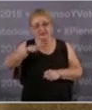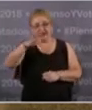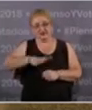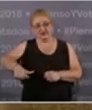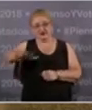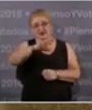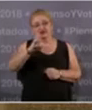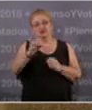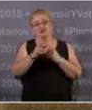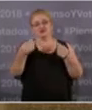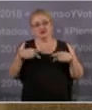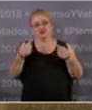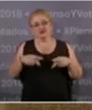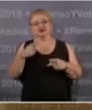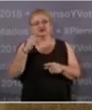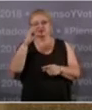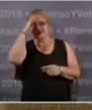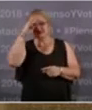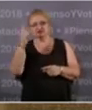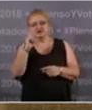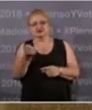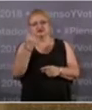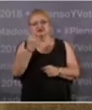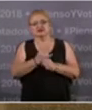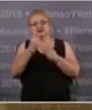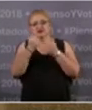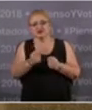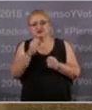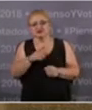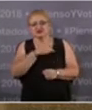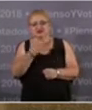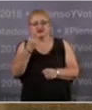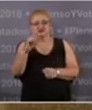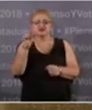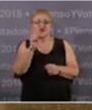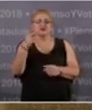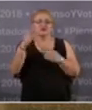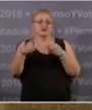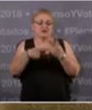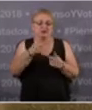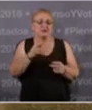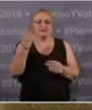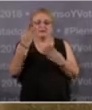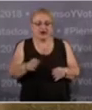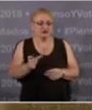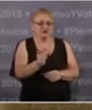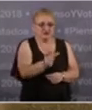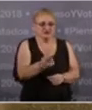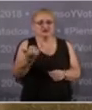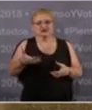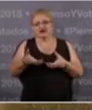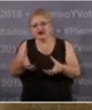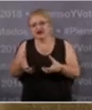considera que es inseguro el lugar en el que vive y se siente así en cajeros automáticos, en las calles, carreteras, mercados, parques recreativos,